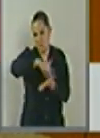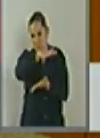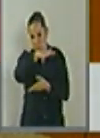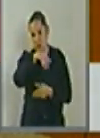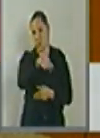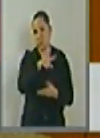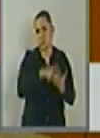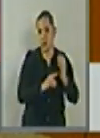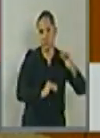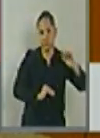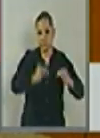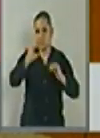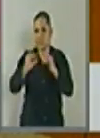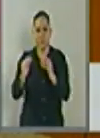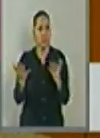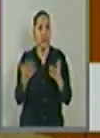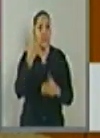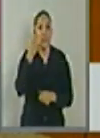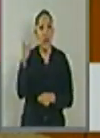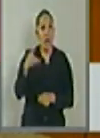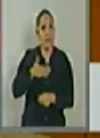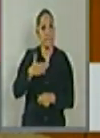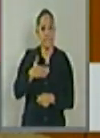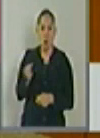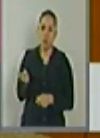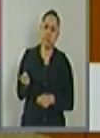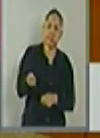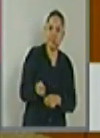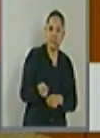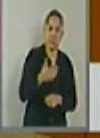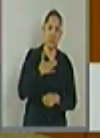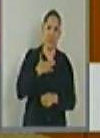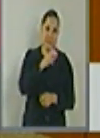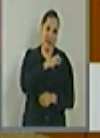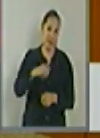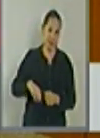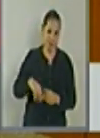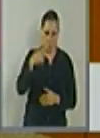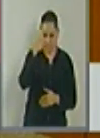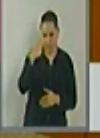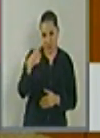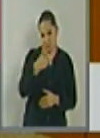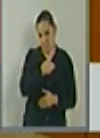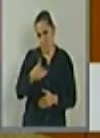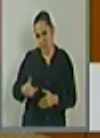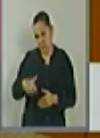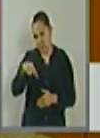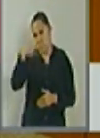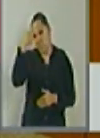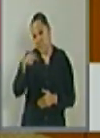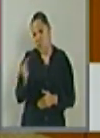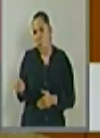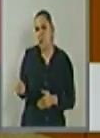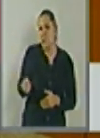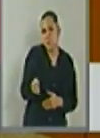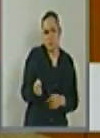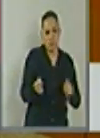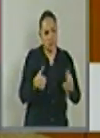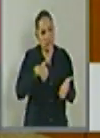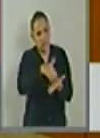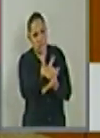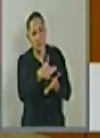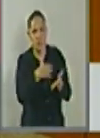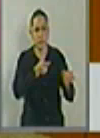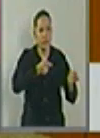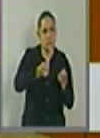llegar su candidato a la presidencia de la República. Por fortuna, a pesar